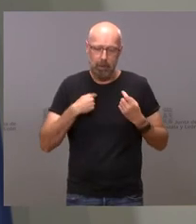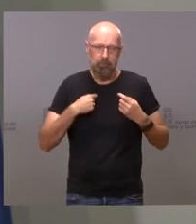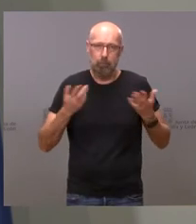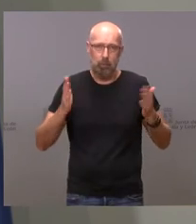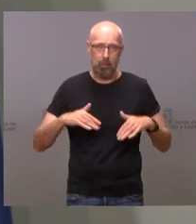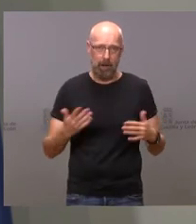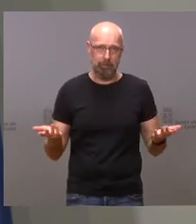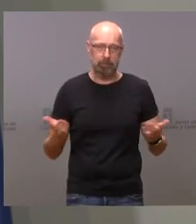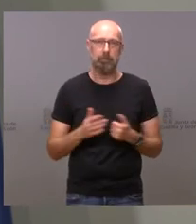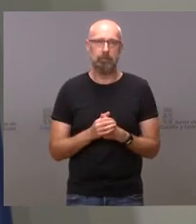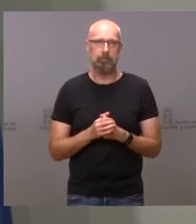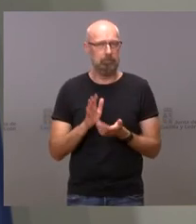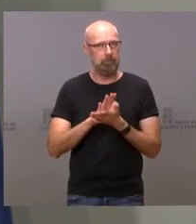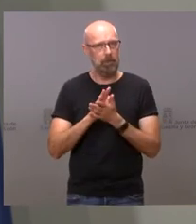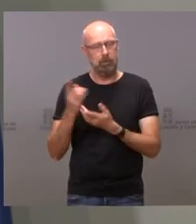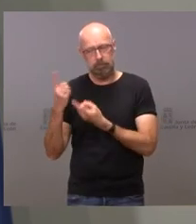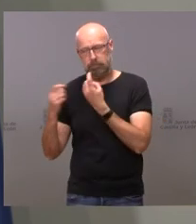aquí presente, y se la haremos llegar.